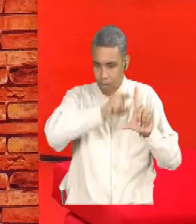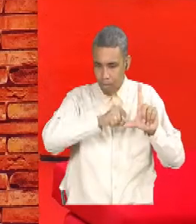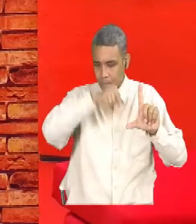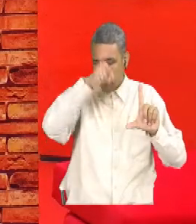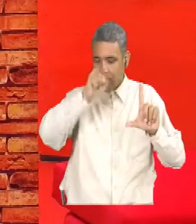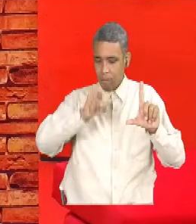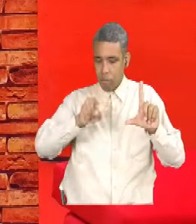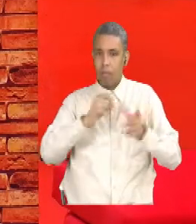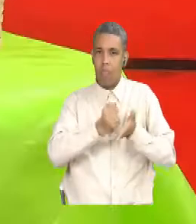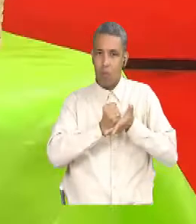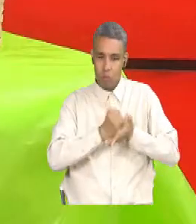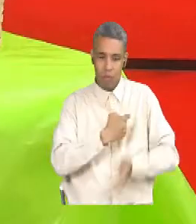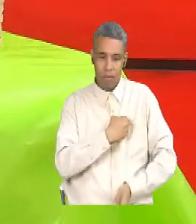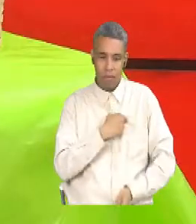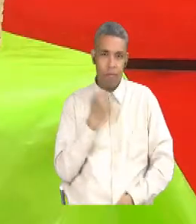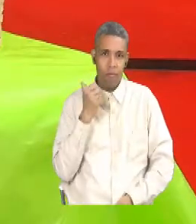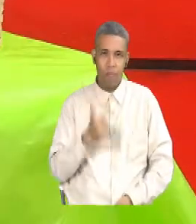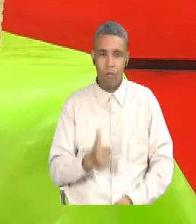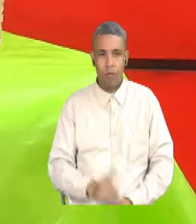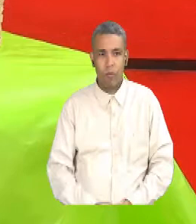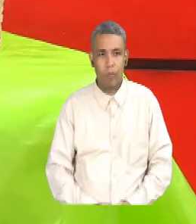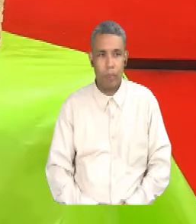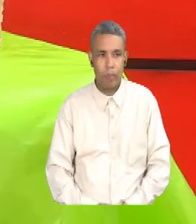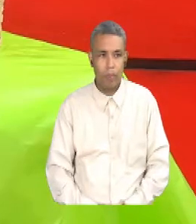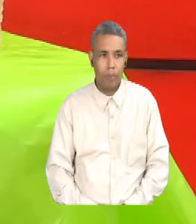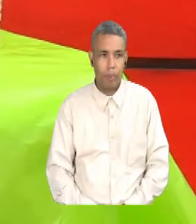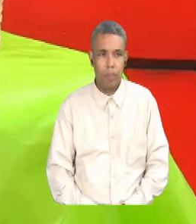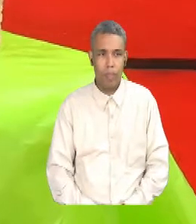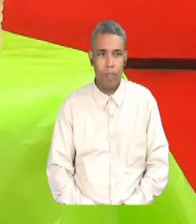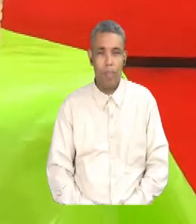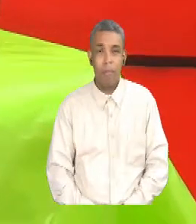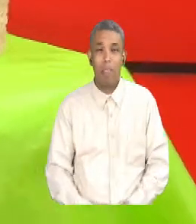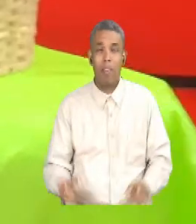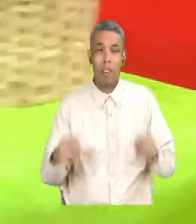y pasamos a remojar nuestras tajadas de pan.